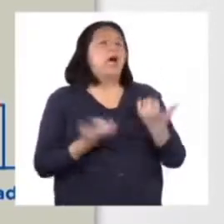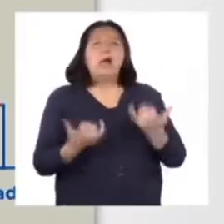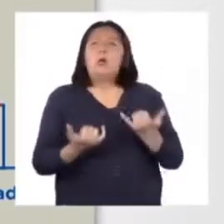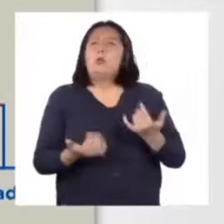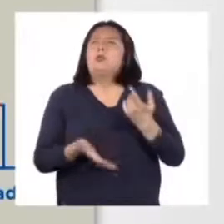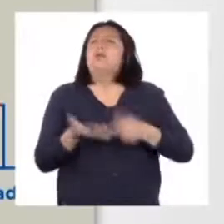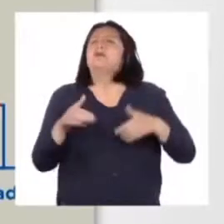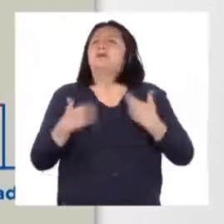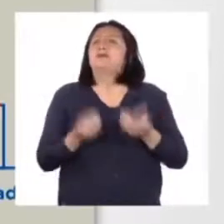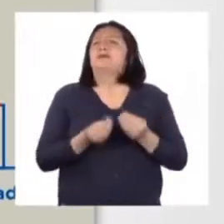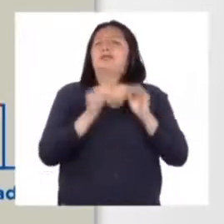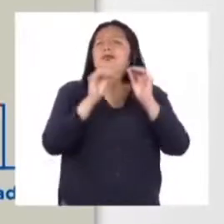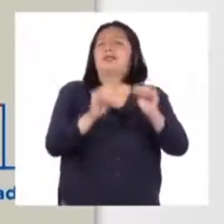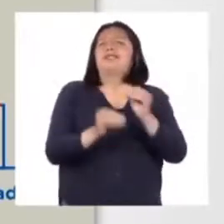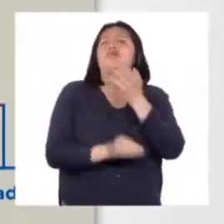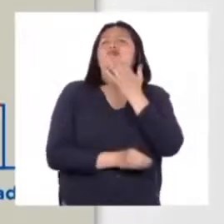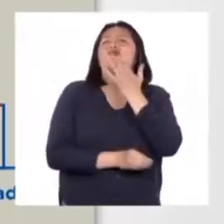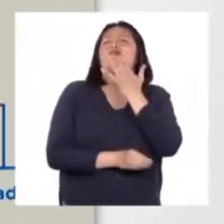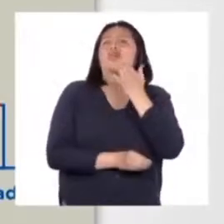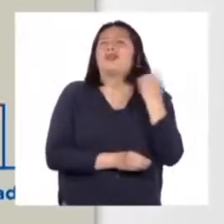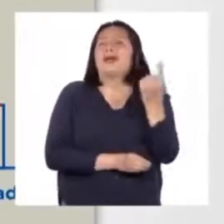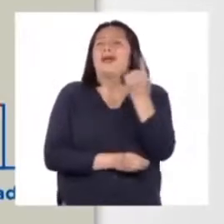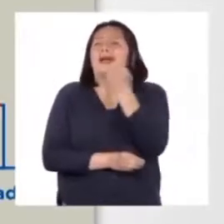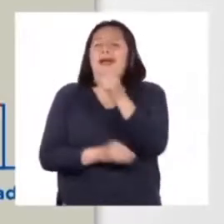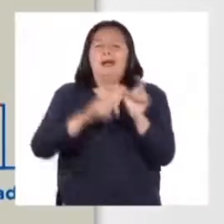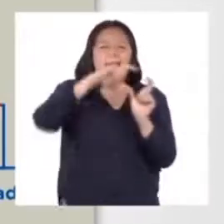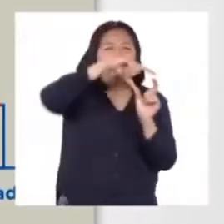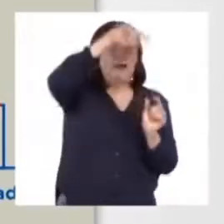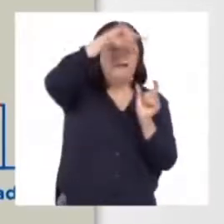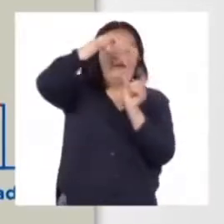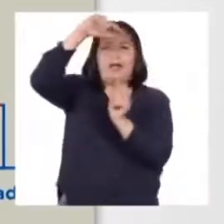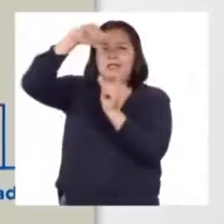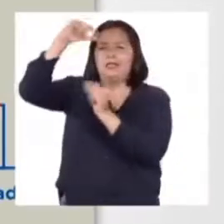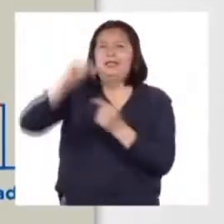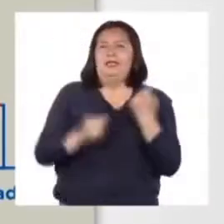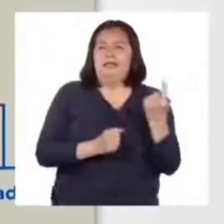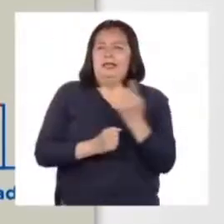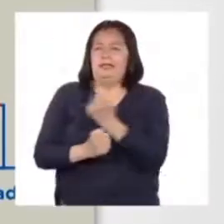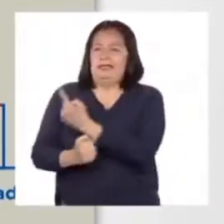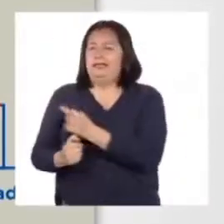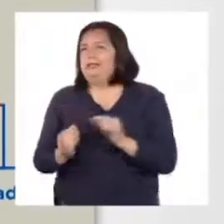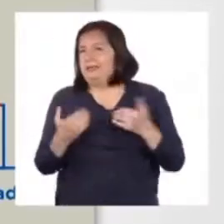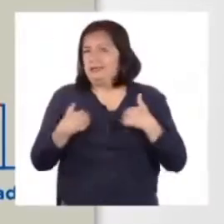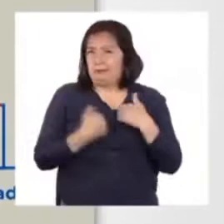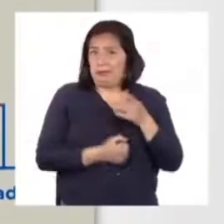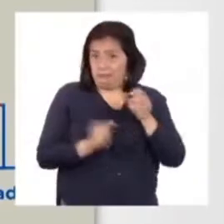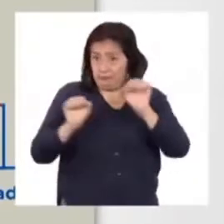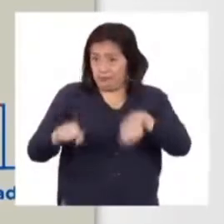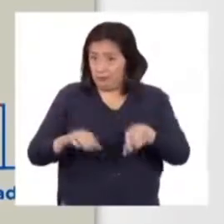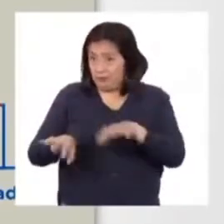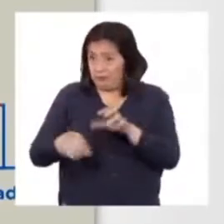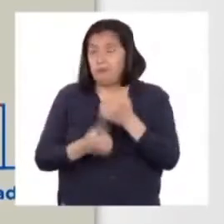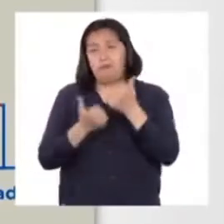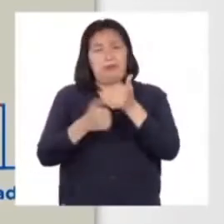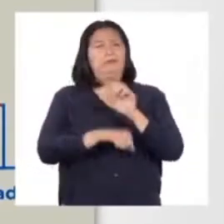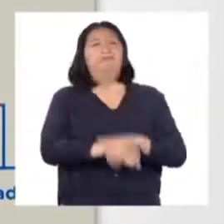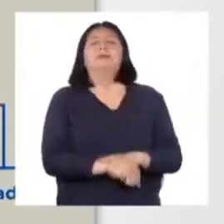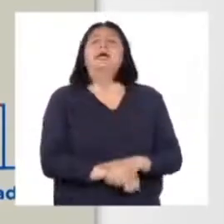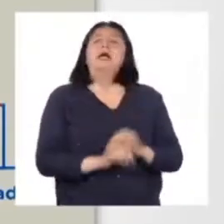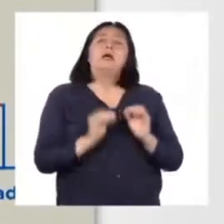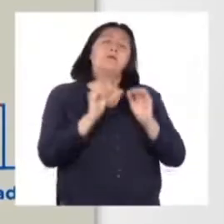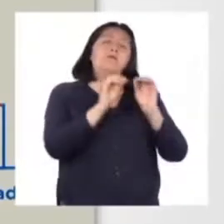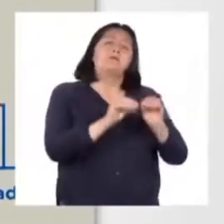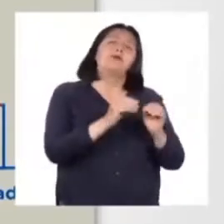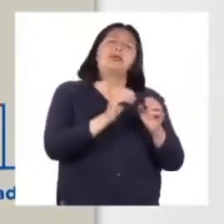es darle un color a cada barra que presenta cada tipo de animal. ¿Lo hacemos? Comencemos.